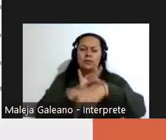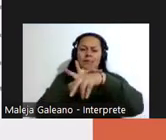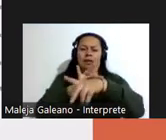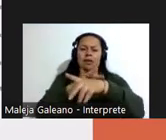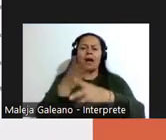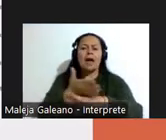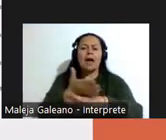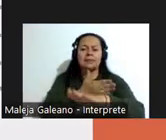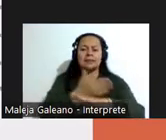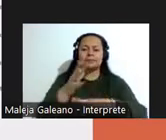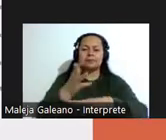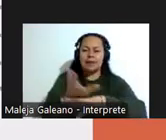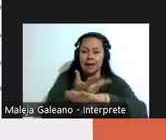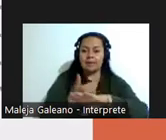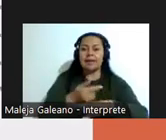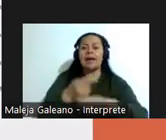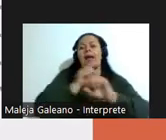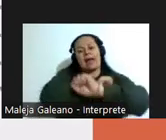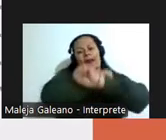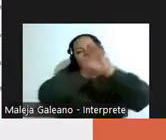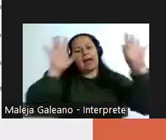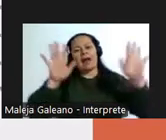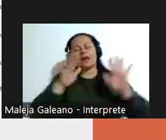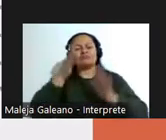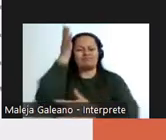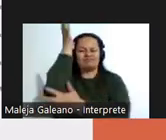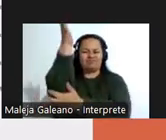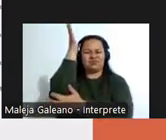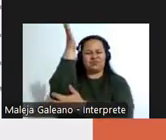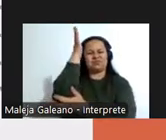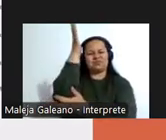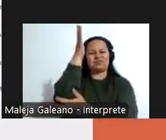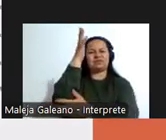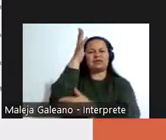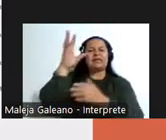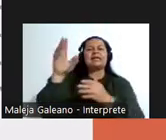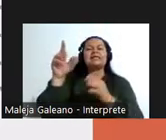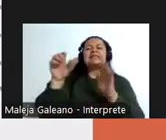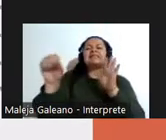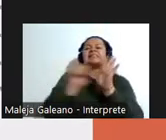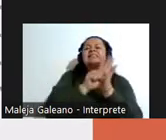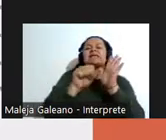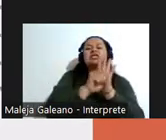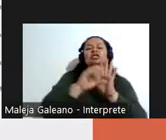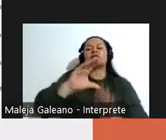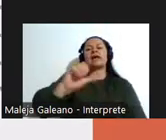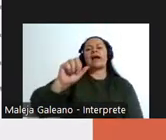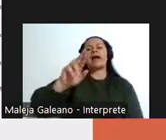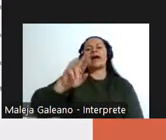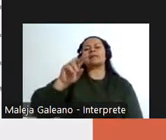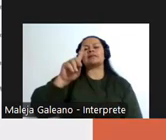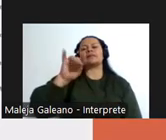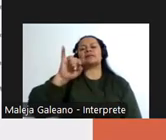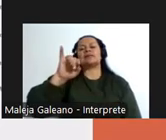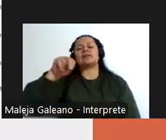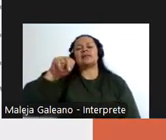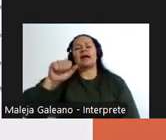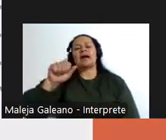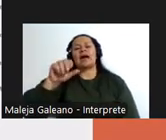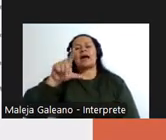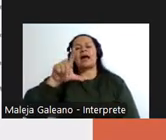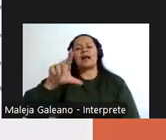artes y creó esta exposición que se llama Signos Cardinales, que es una cartografía de los cuerpos de las mujeres